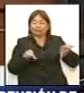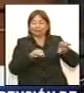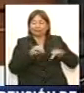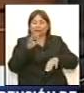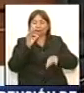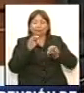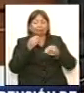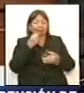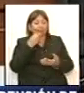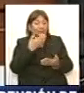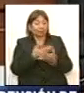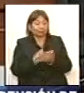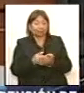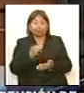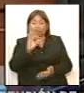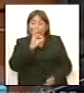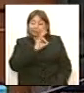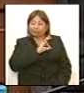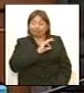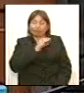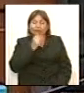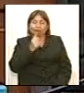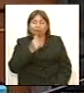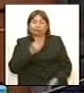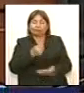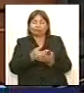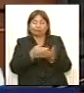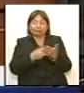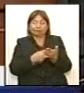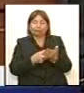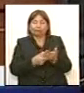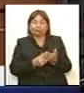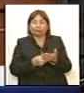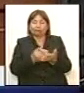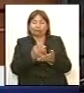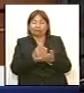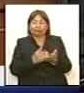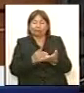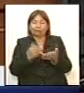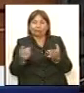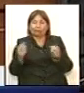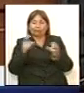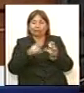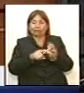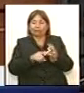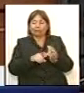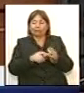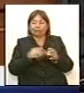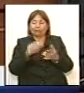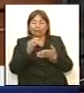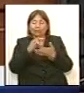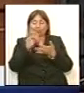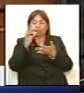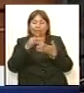cuyo merecimiento fuera evaluado y calificado por parte de los integrantes de la Comisión